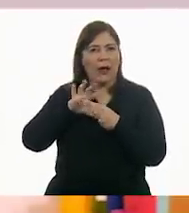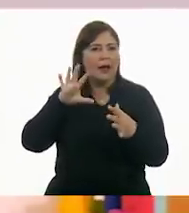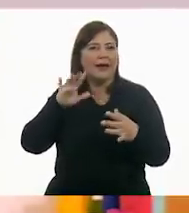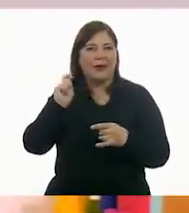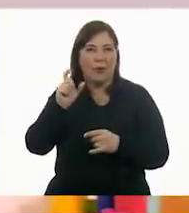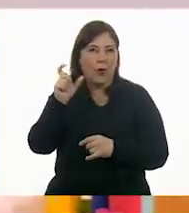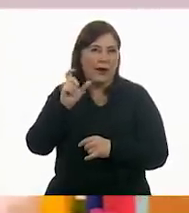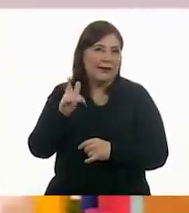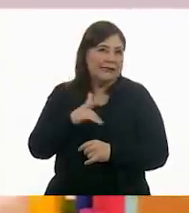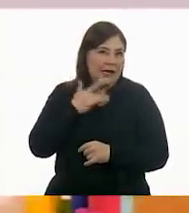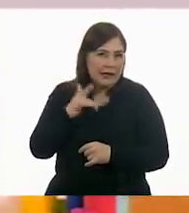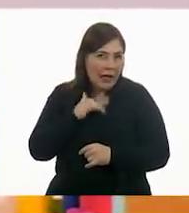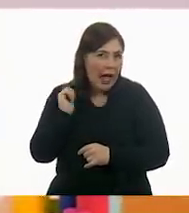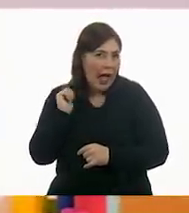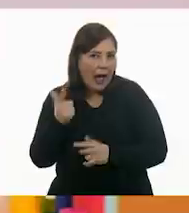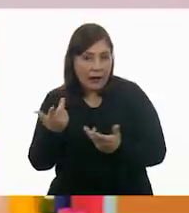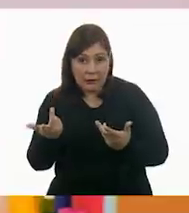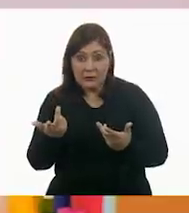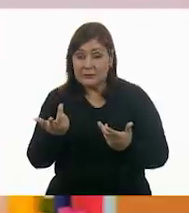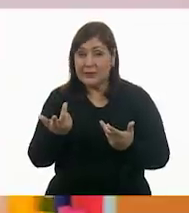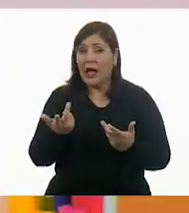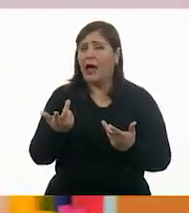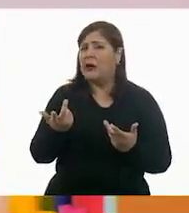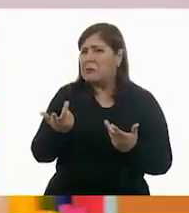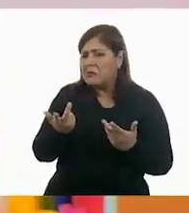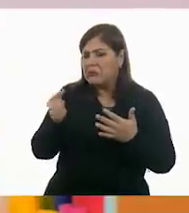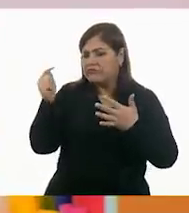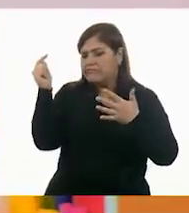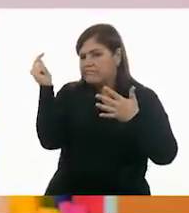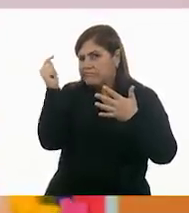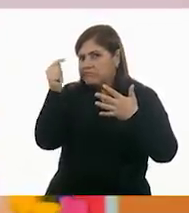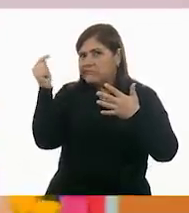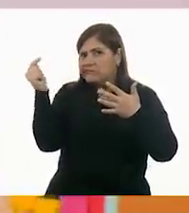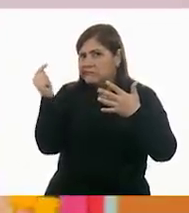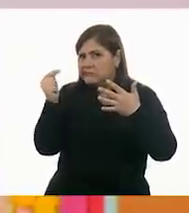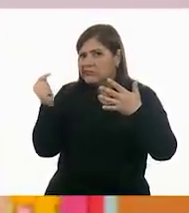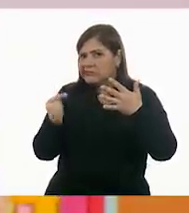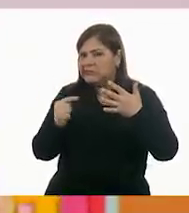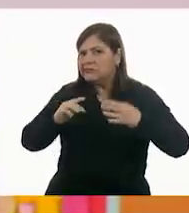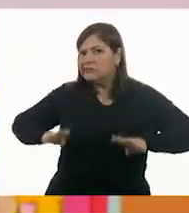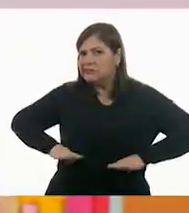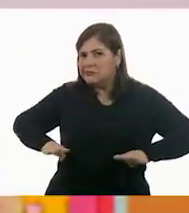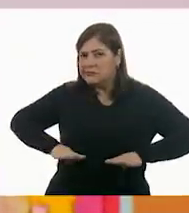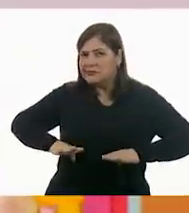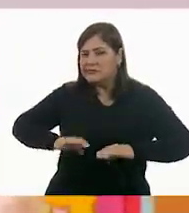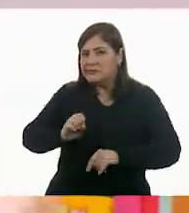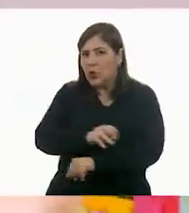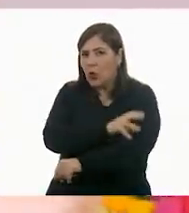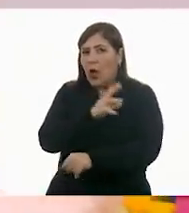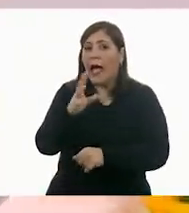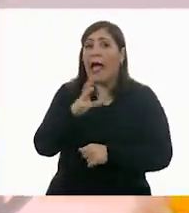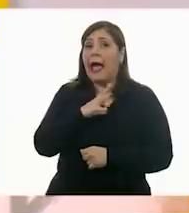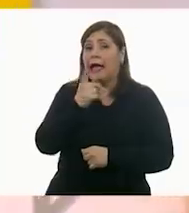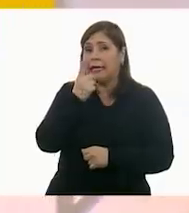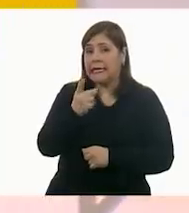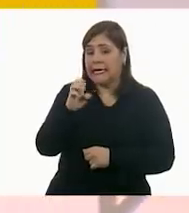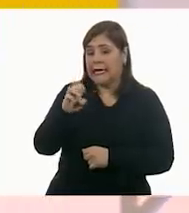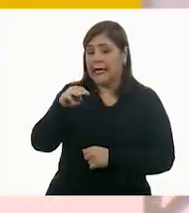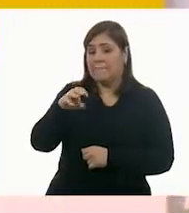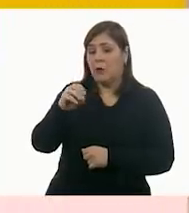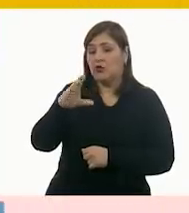emoción, hay como tipos de emociones. Hay unas que se llaman